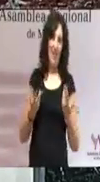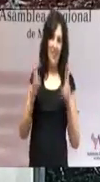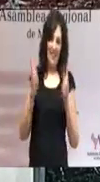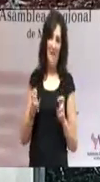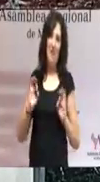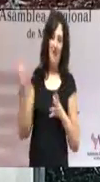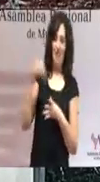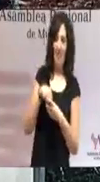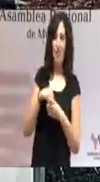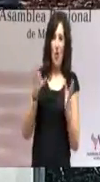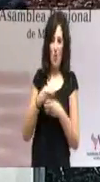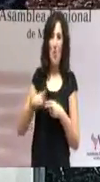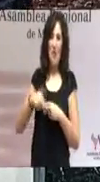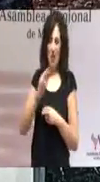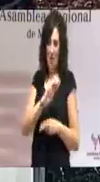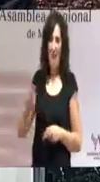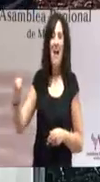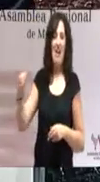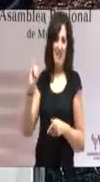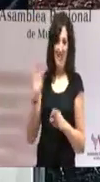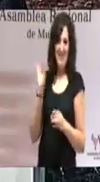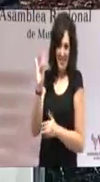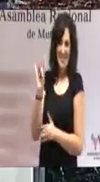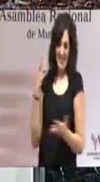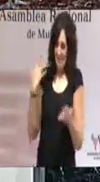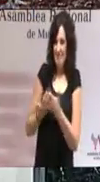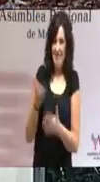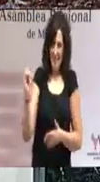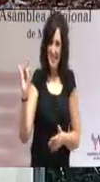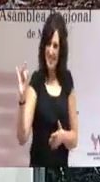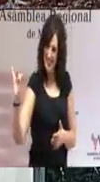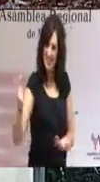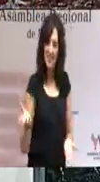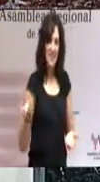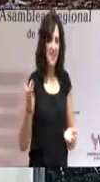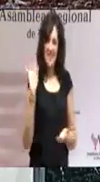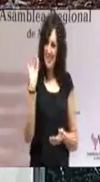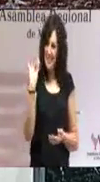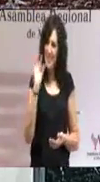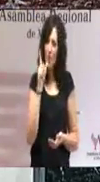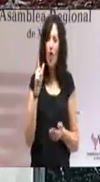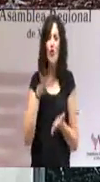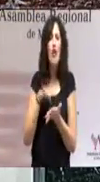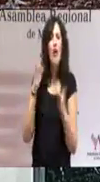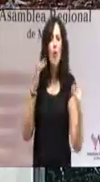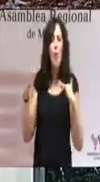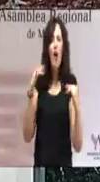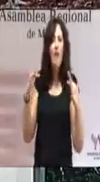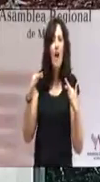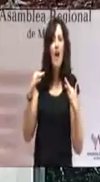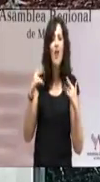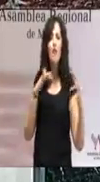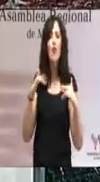en el partido que gobernaba. Claro que sí, claro que sí. Sí, sí, desde que jugaba al fútbol en pantalón